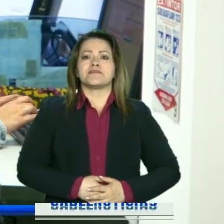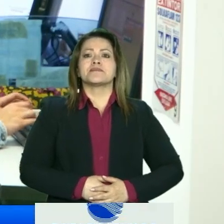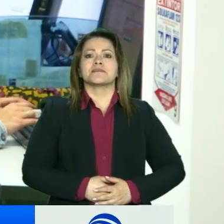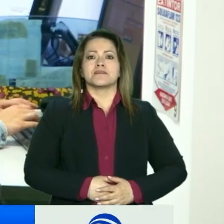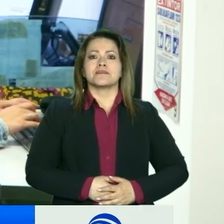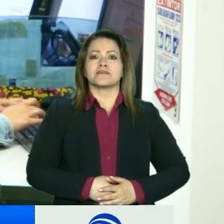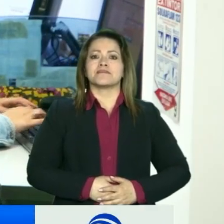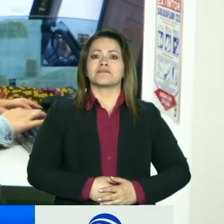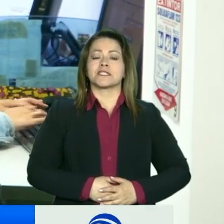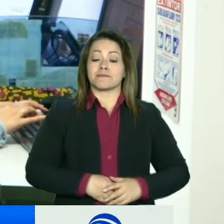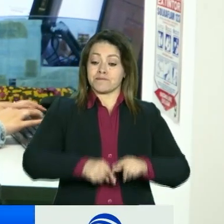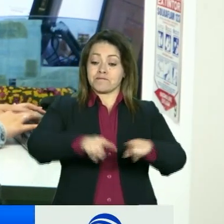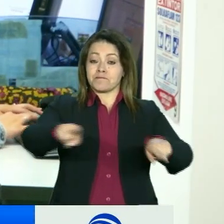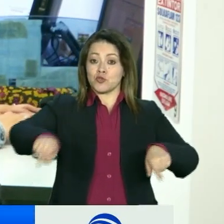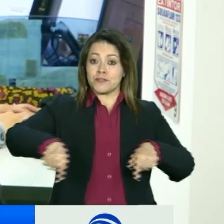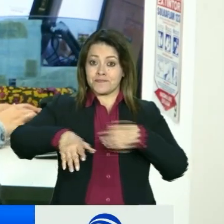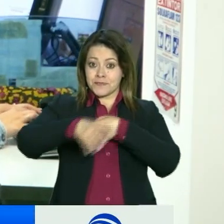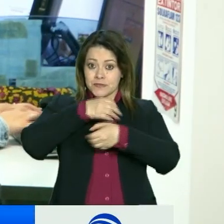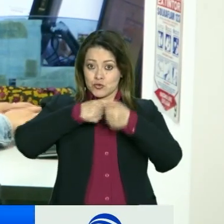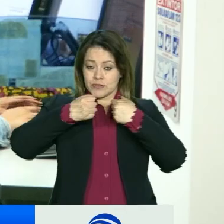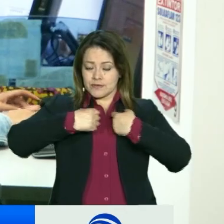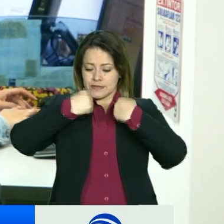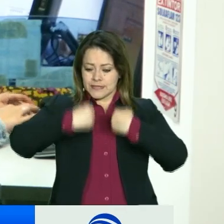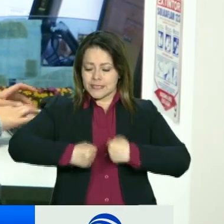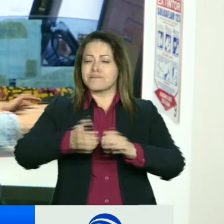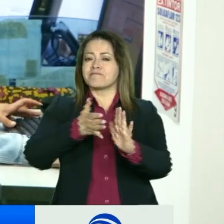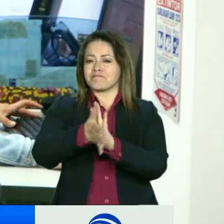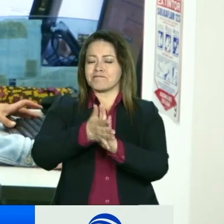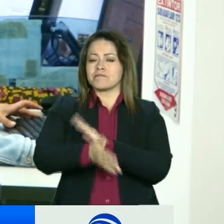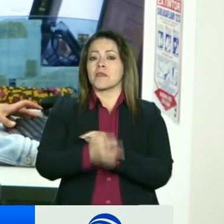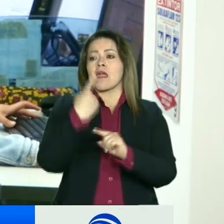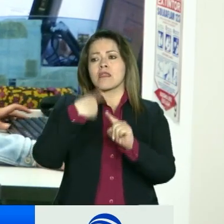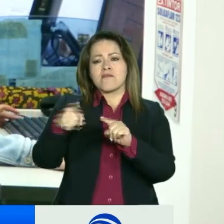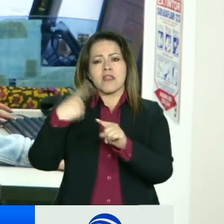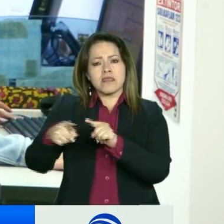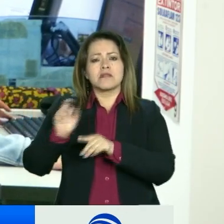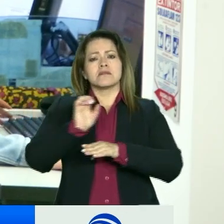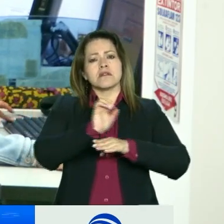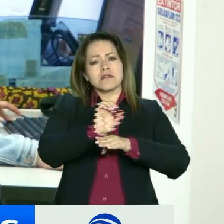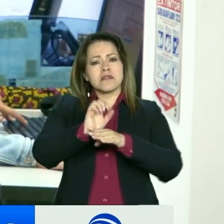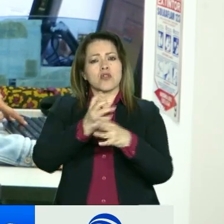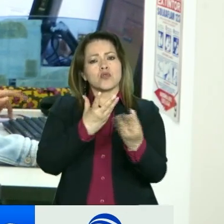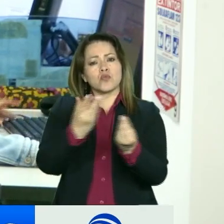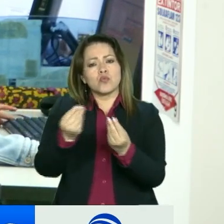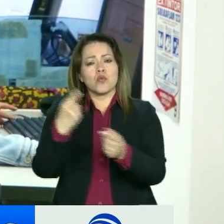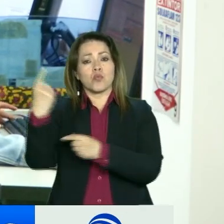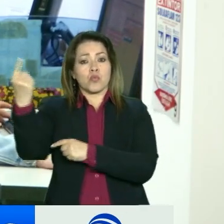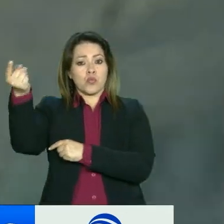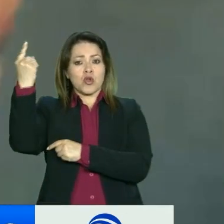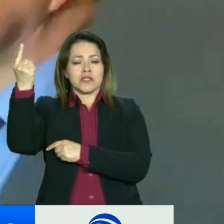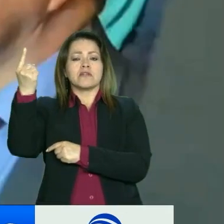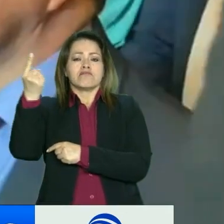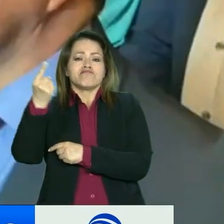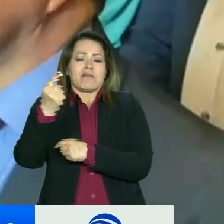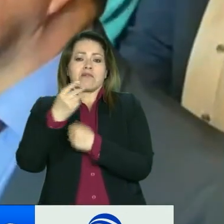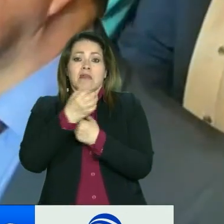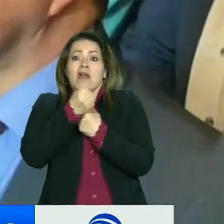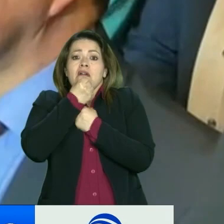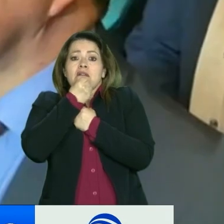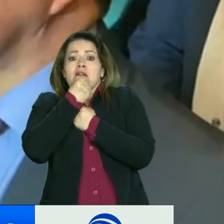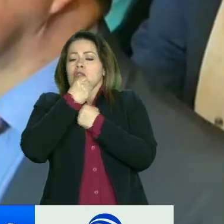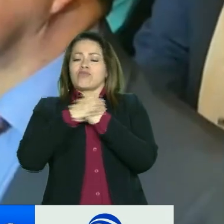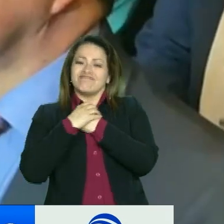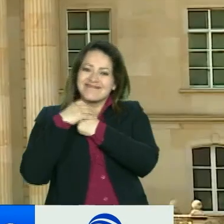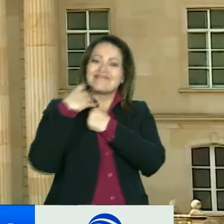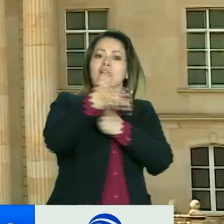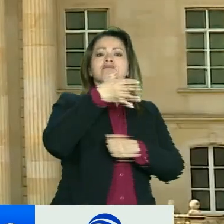Desde la sala de redacción, déjenme contarles que por estos días varios sectores políticos hacen las denuncias de amenazas